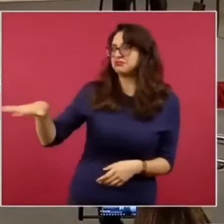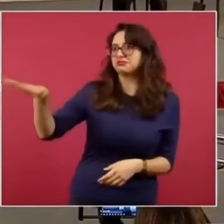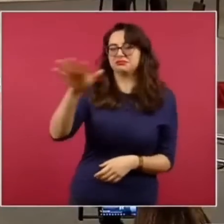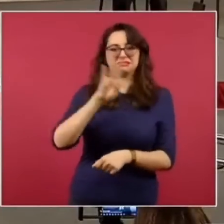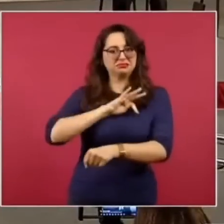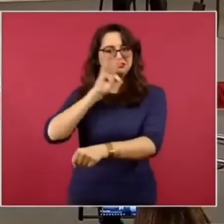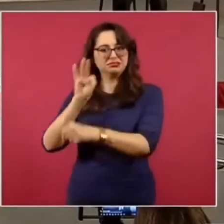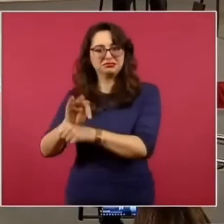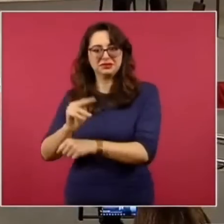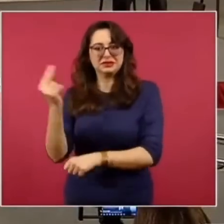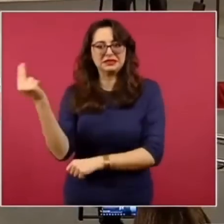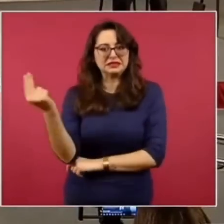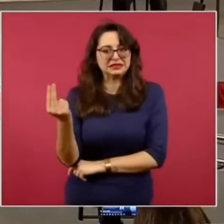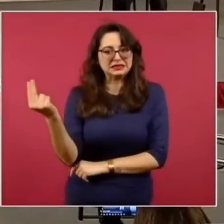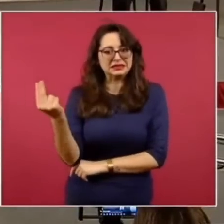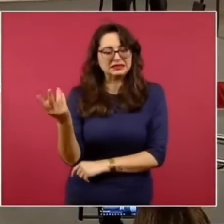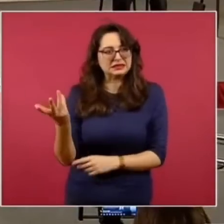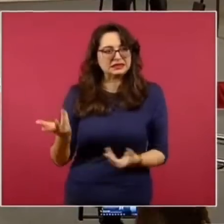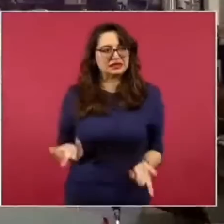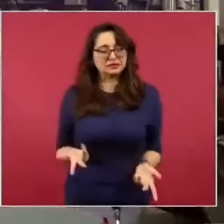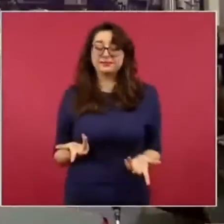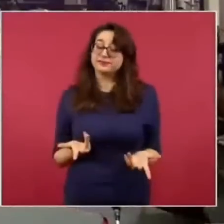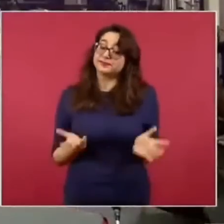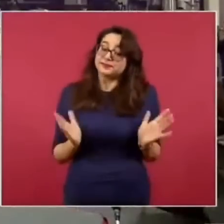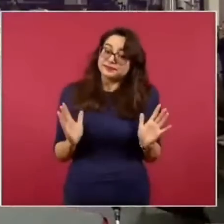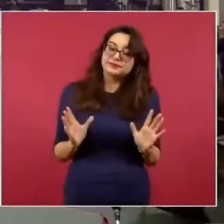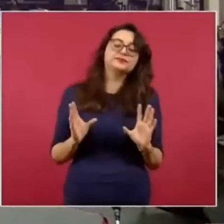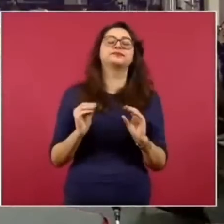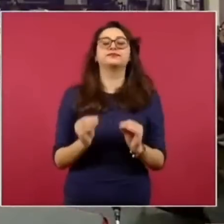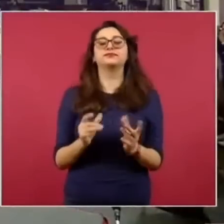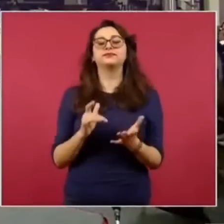tema, el de hoy, sobre